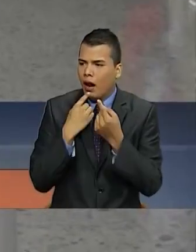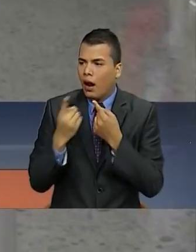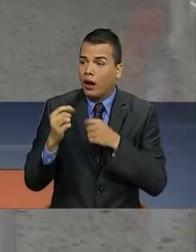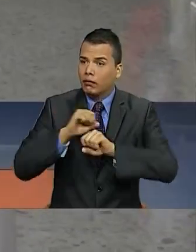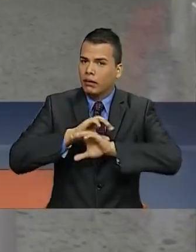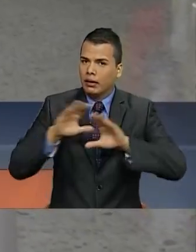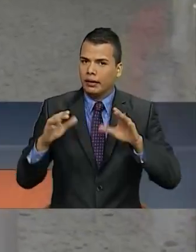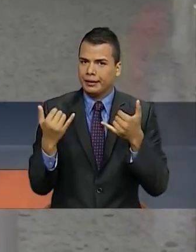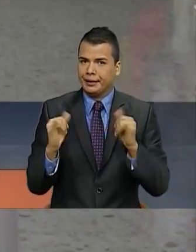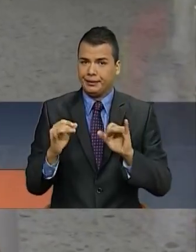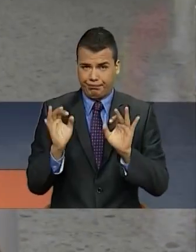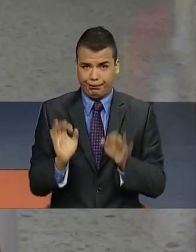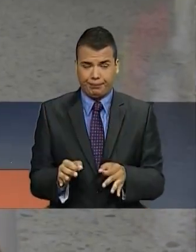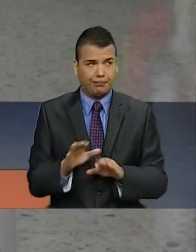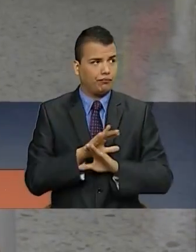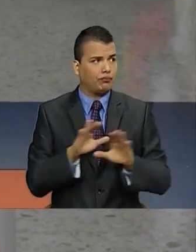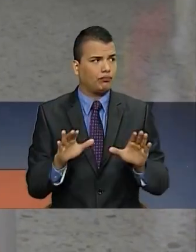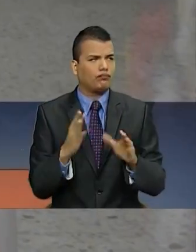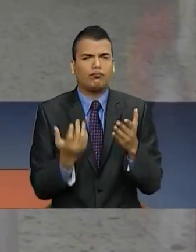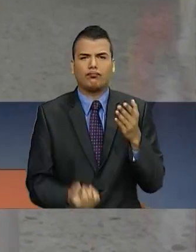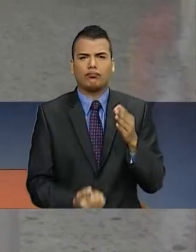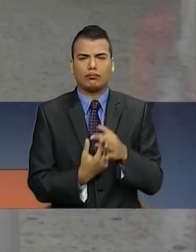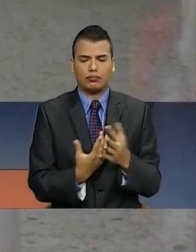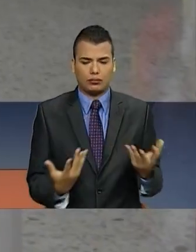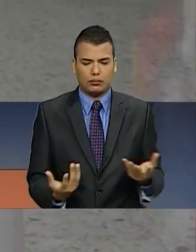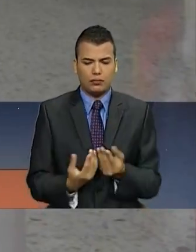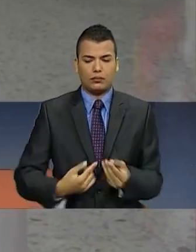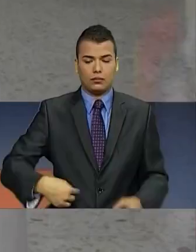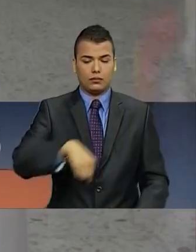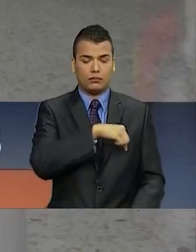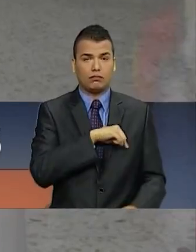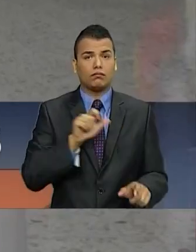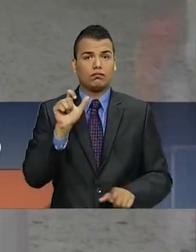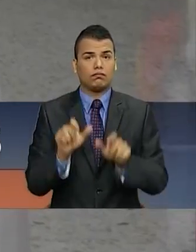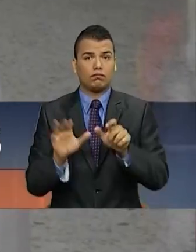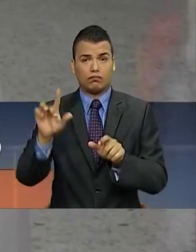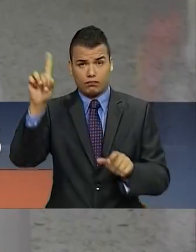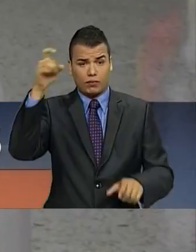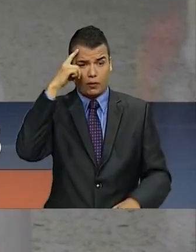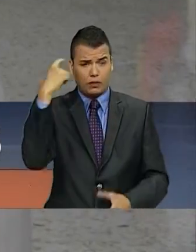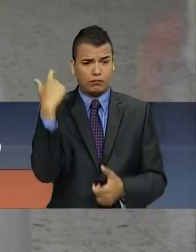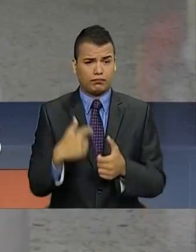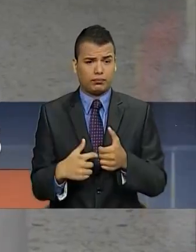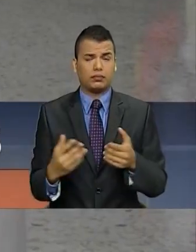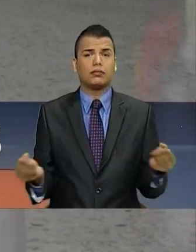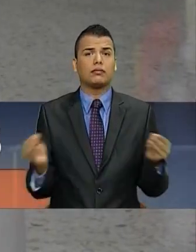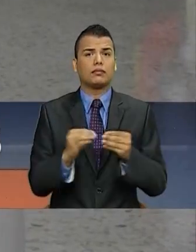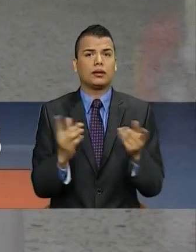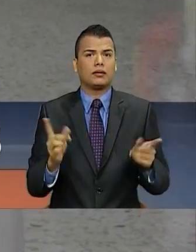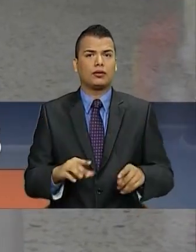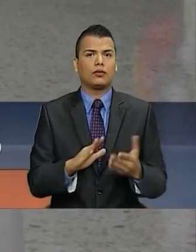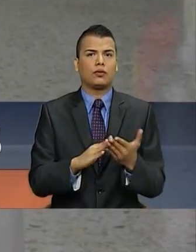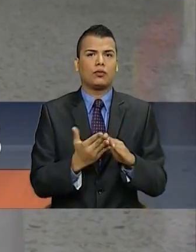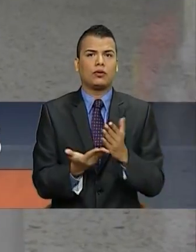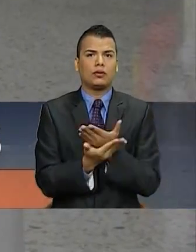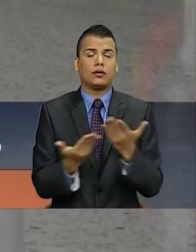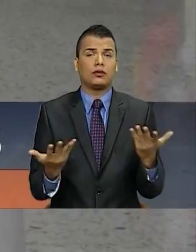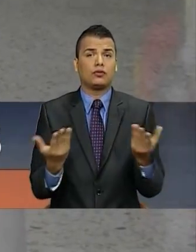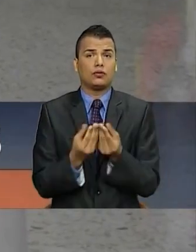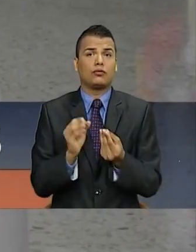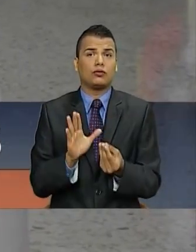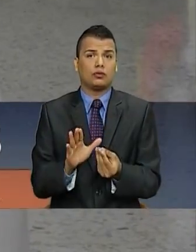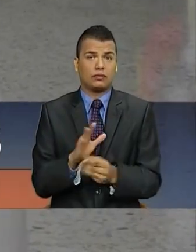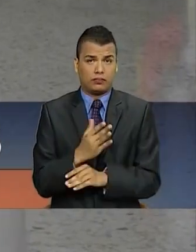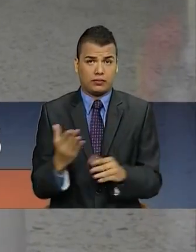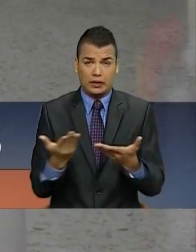sincero esté desde nosotros como agentes de gobierno, pero también desde las comunidades, y creo que desde